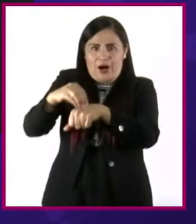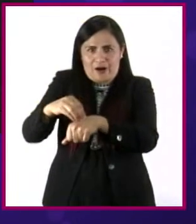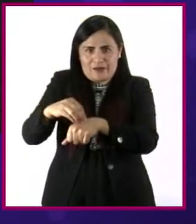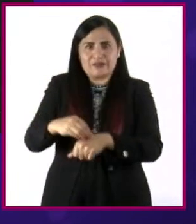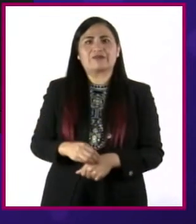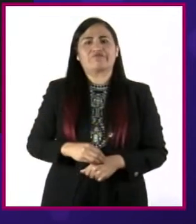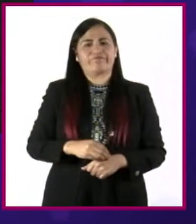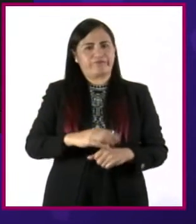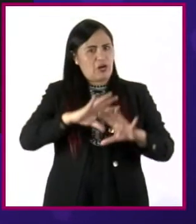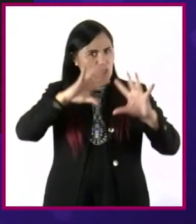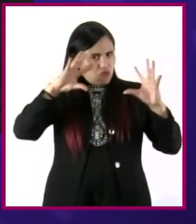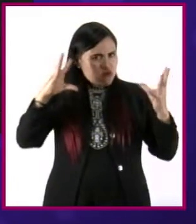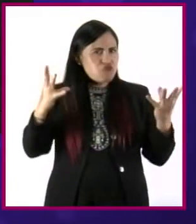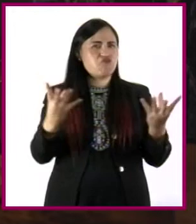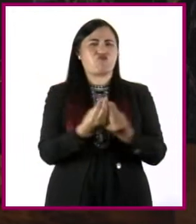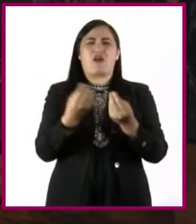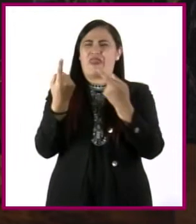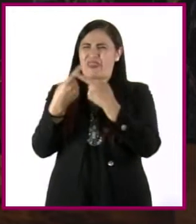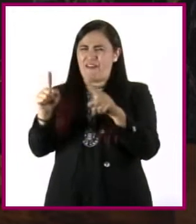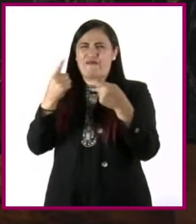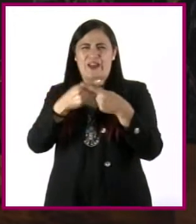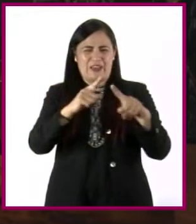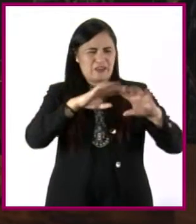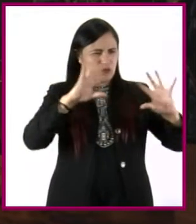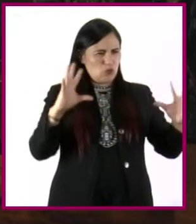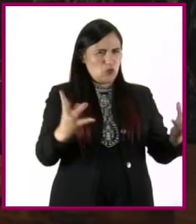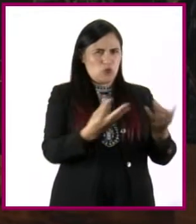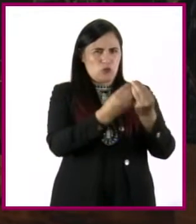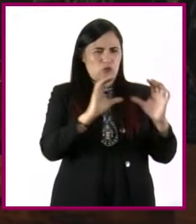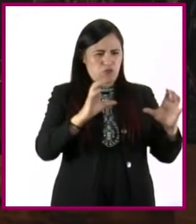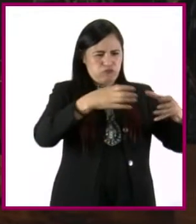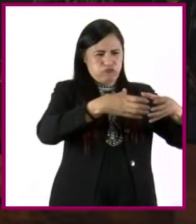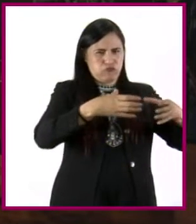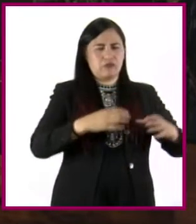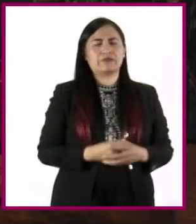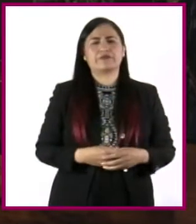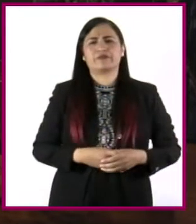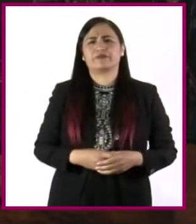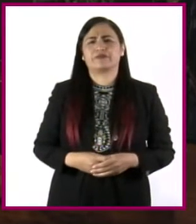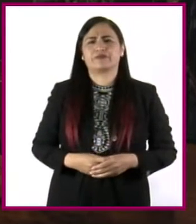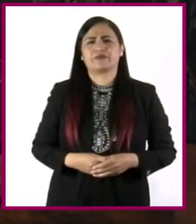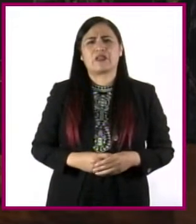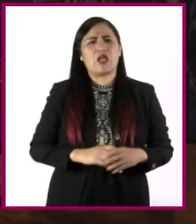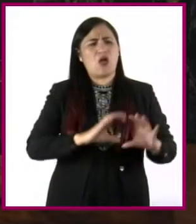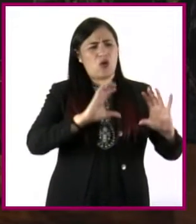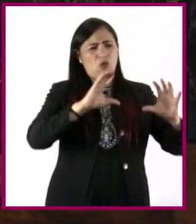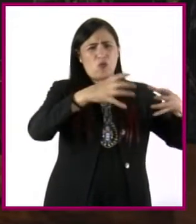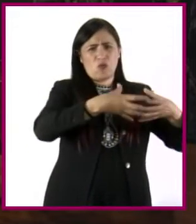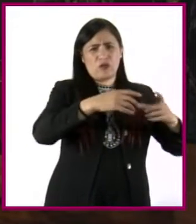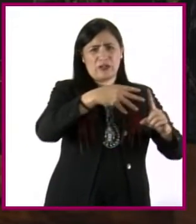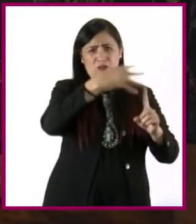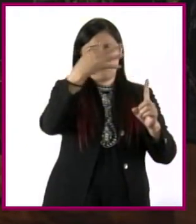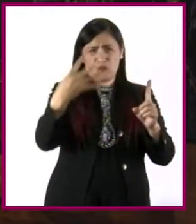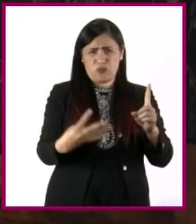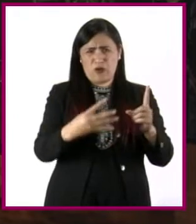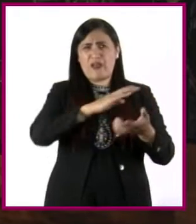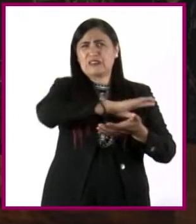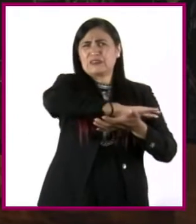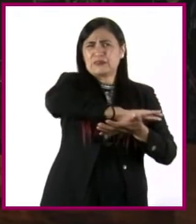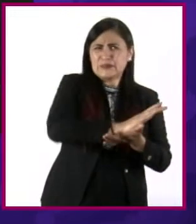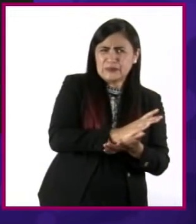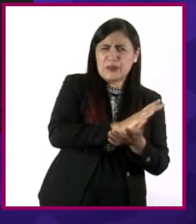para emancipar la diversidad sexual. ¿Por qué ocurre la discriminación hacia la comunidad